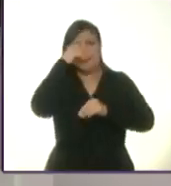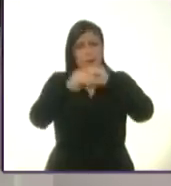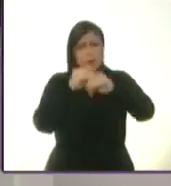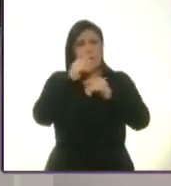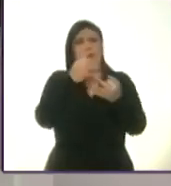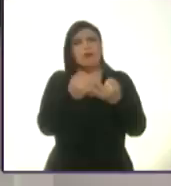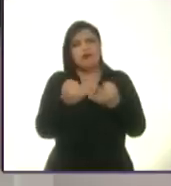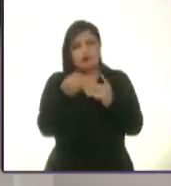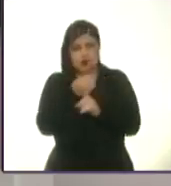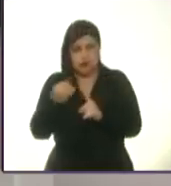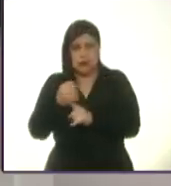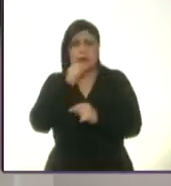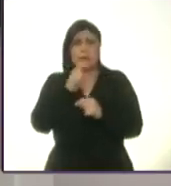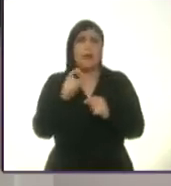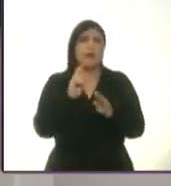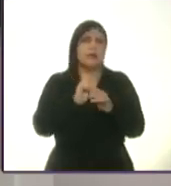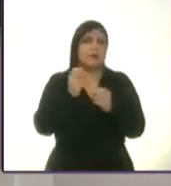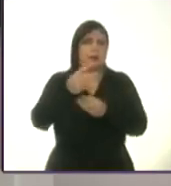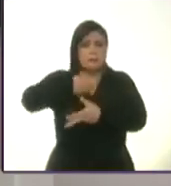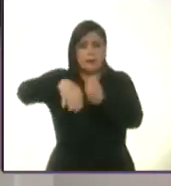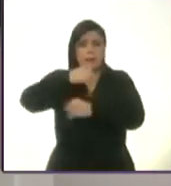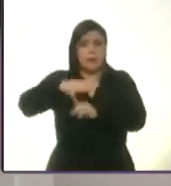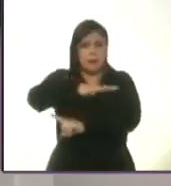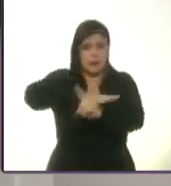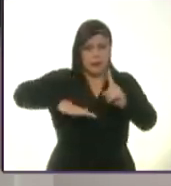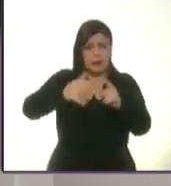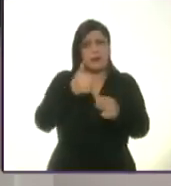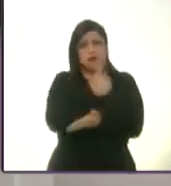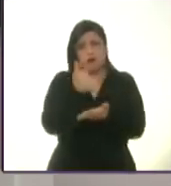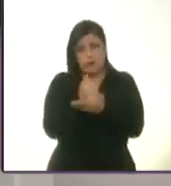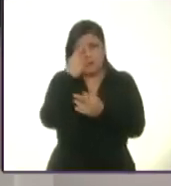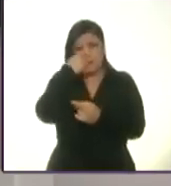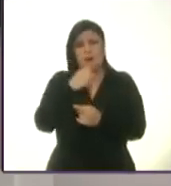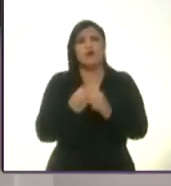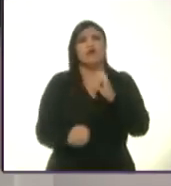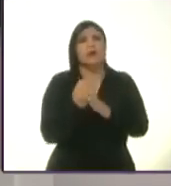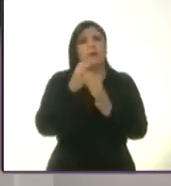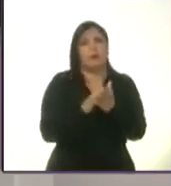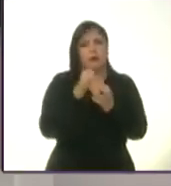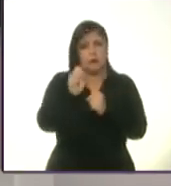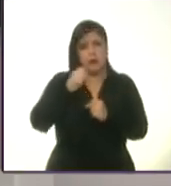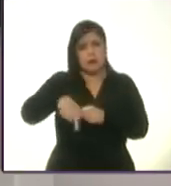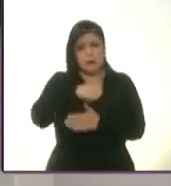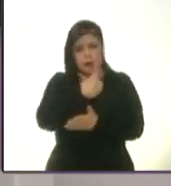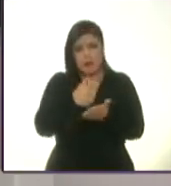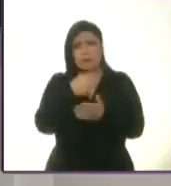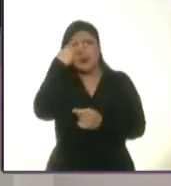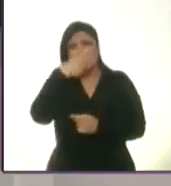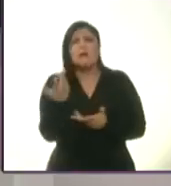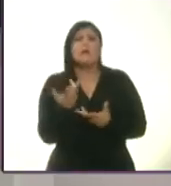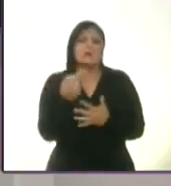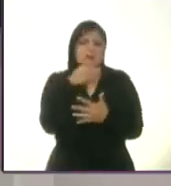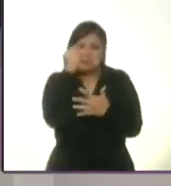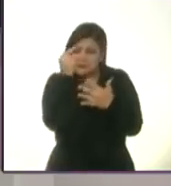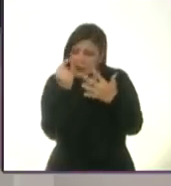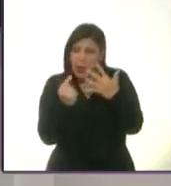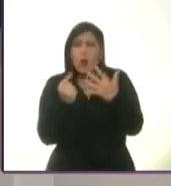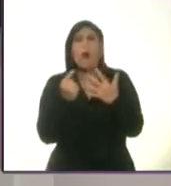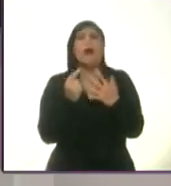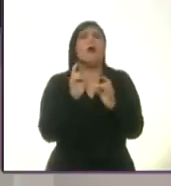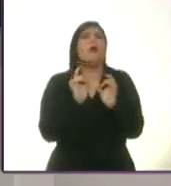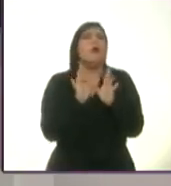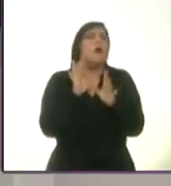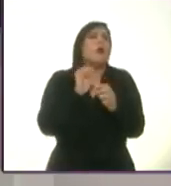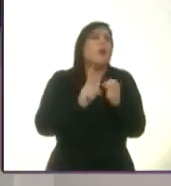y desarrollo urbano así como la nueva constitución que entrará en vigor para la ciudad de mexico son los grandes obstáculos que